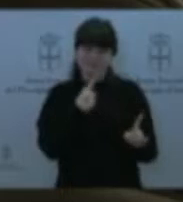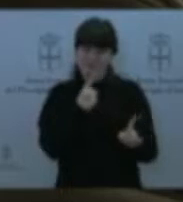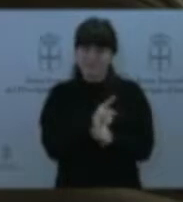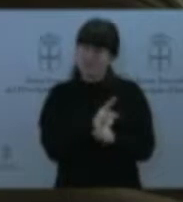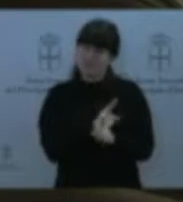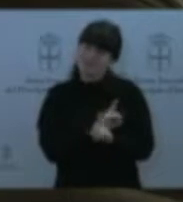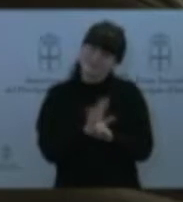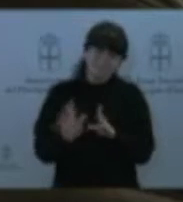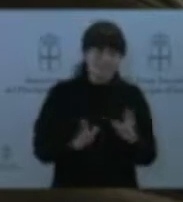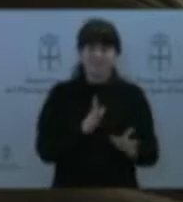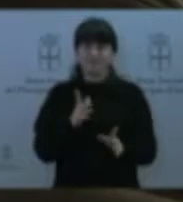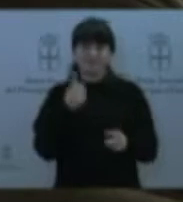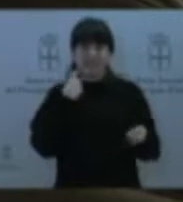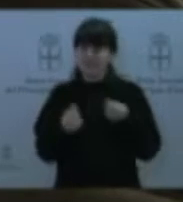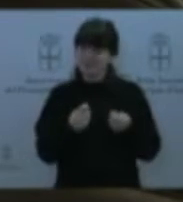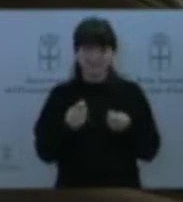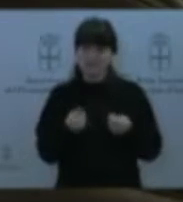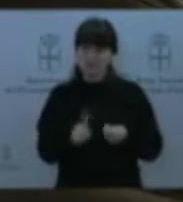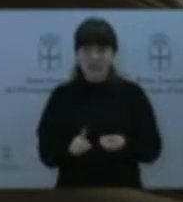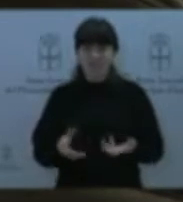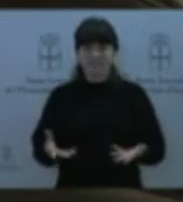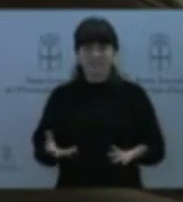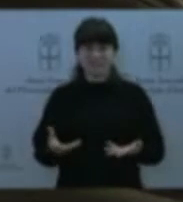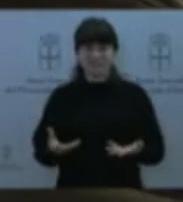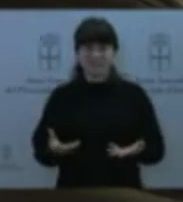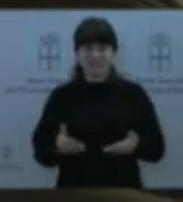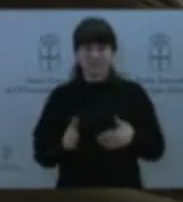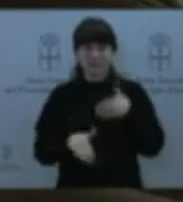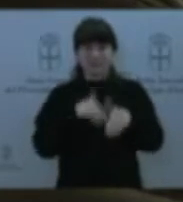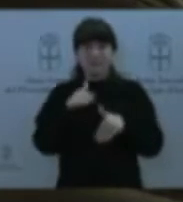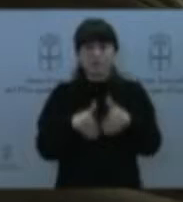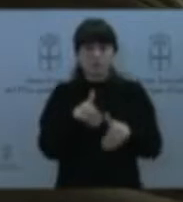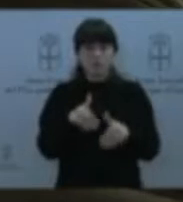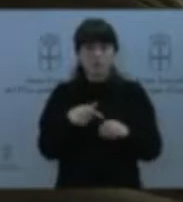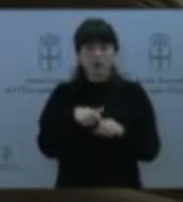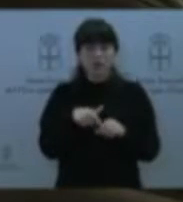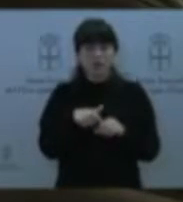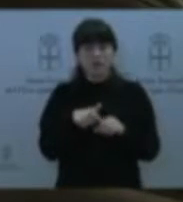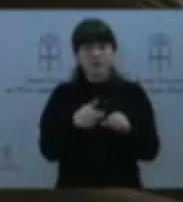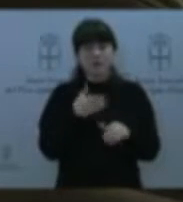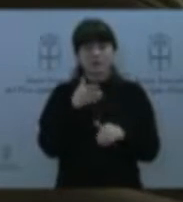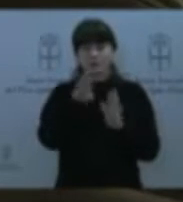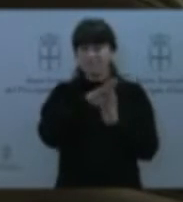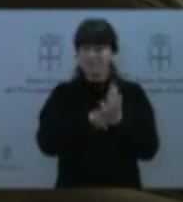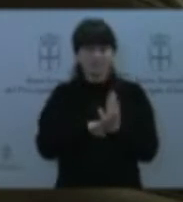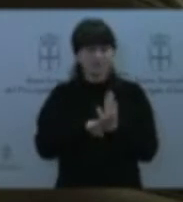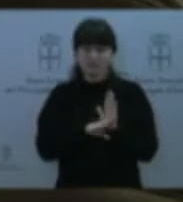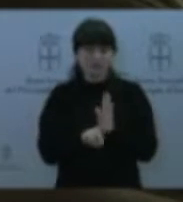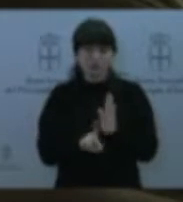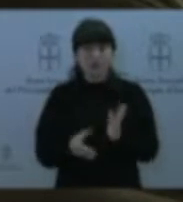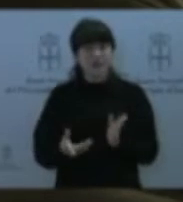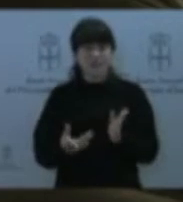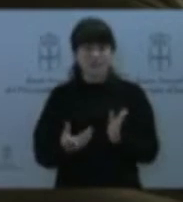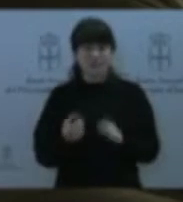absolutamente el que se convoquen las plazas en las condiciones que se convocaron, no solamente en los tiempos, sino también en la forma y también en el